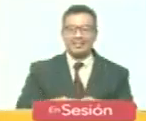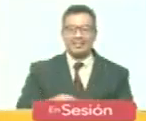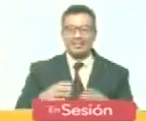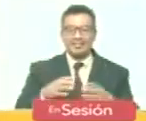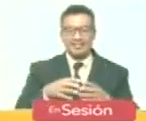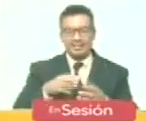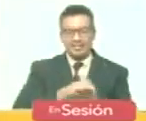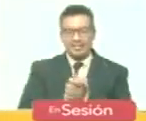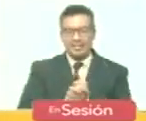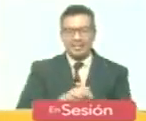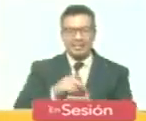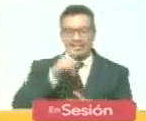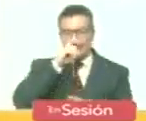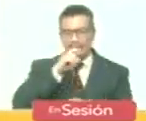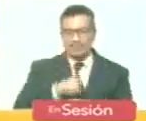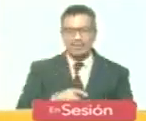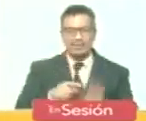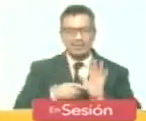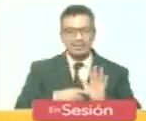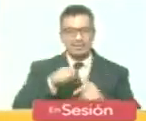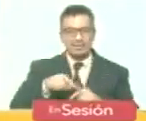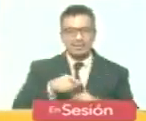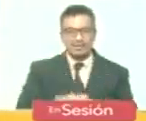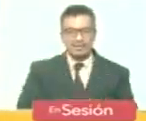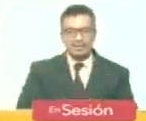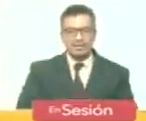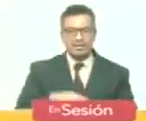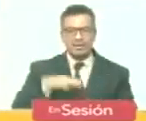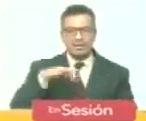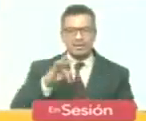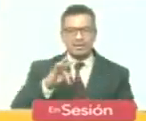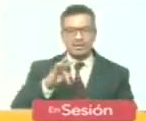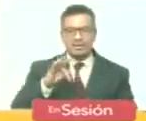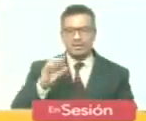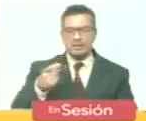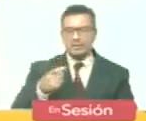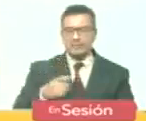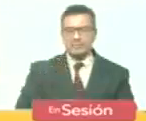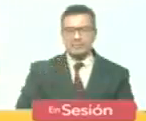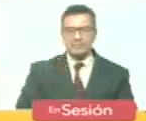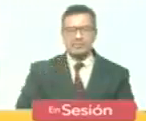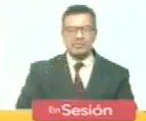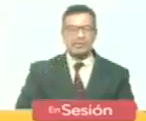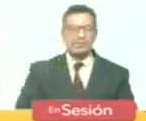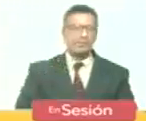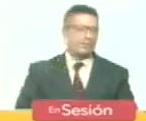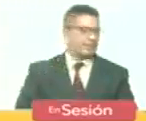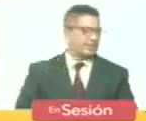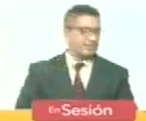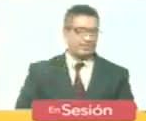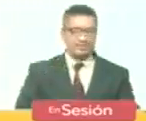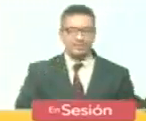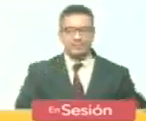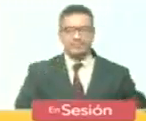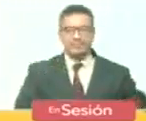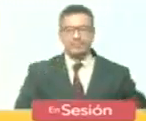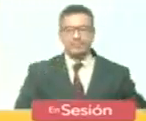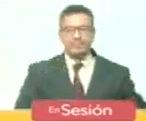la época, porque se trajo a Asterillo Figueredo y fue un acto político-cultural extraordinario.